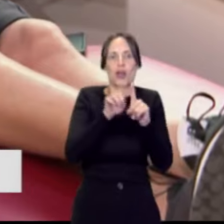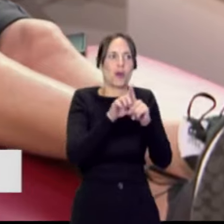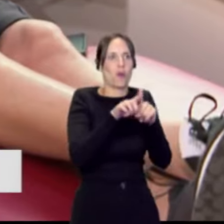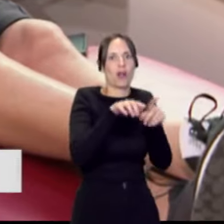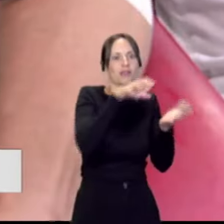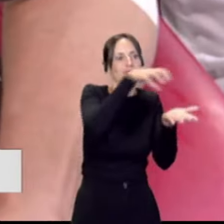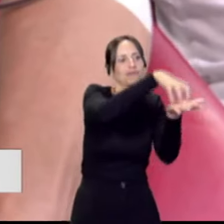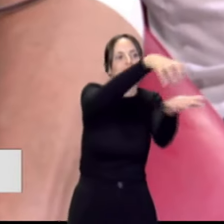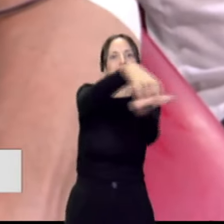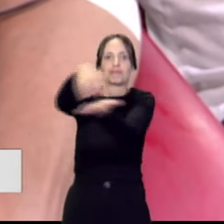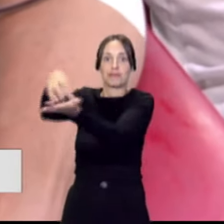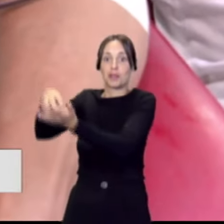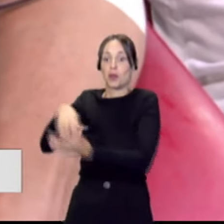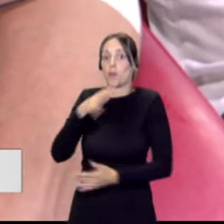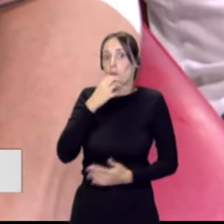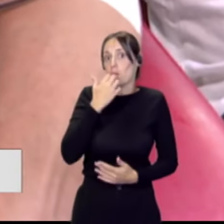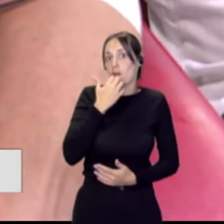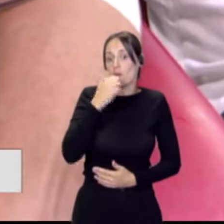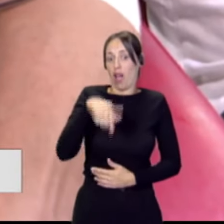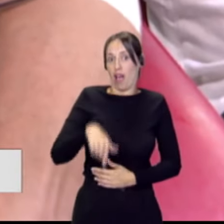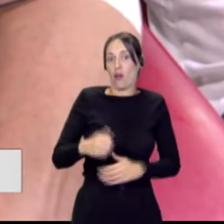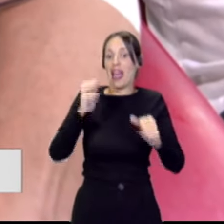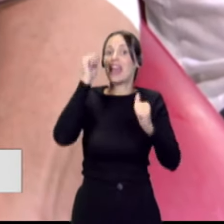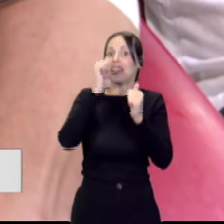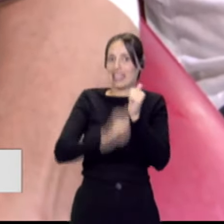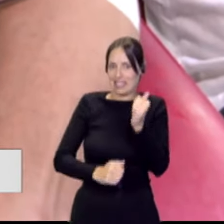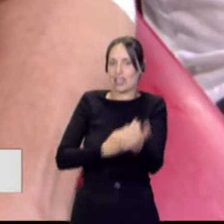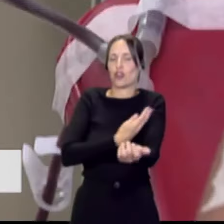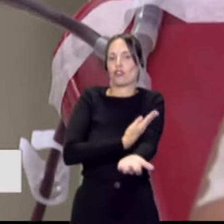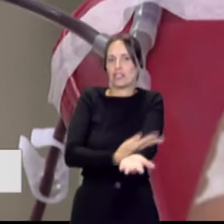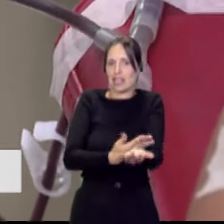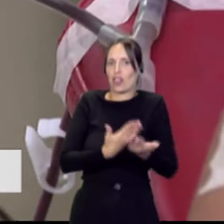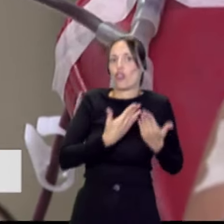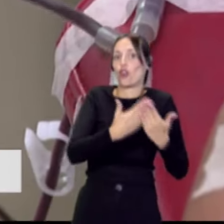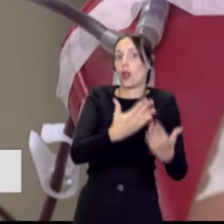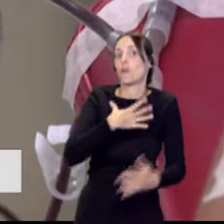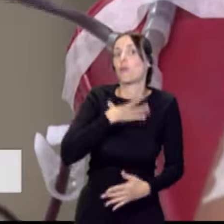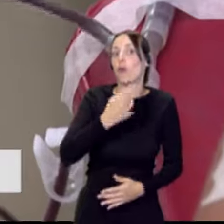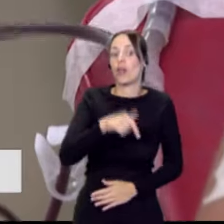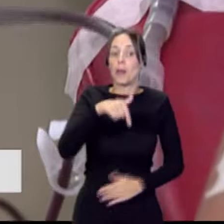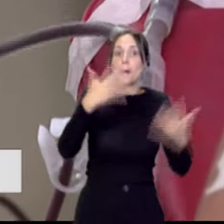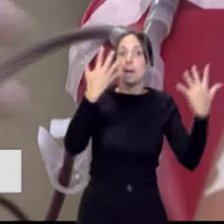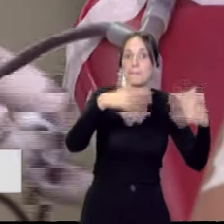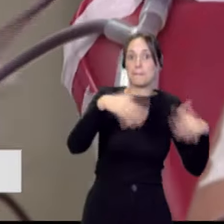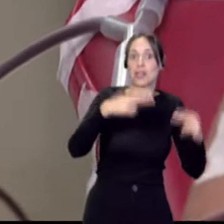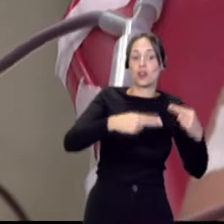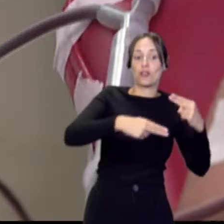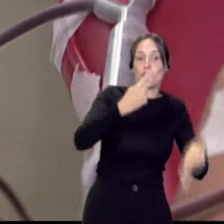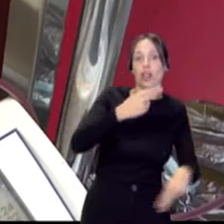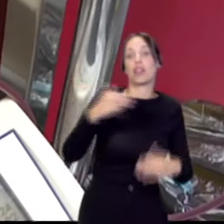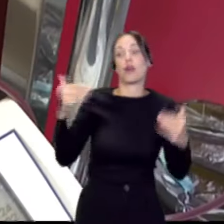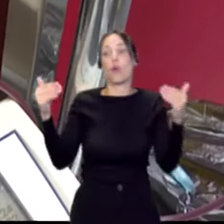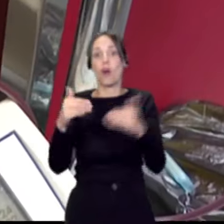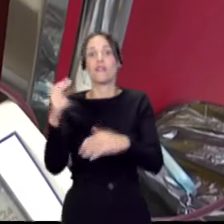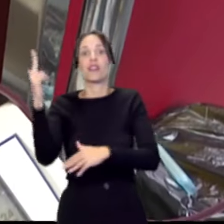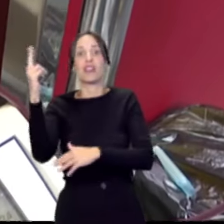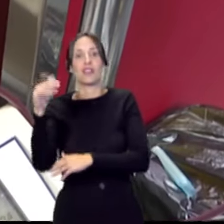tienen la oportunidad de donar durante los próximos días. Este miércoles en la frontera, el jueves y viernes en Valverde.